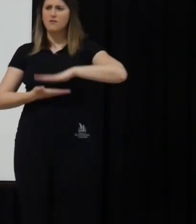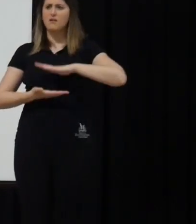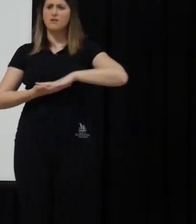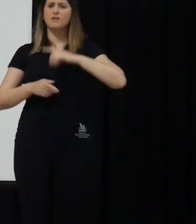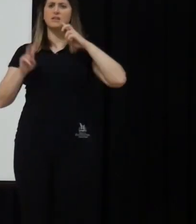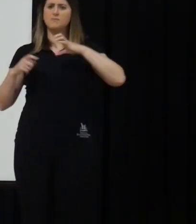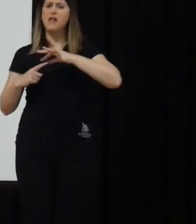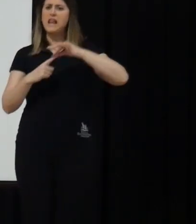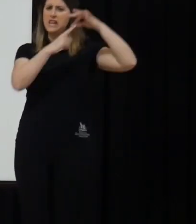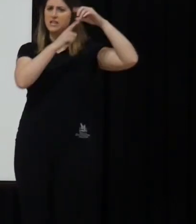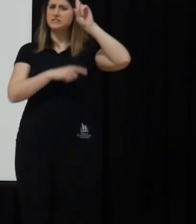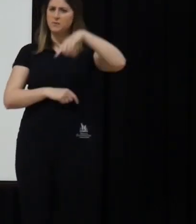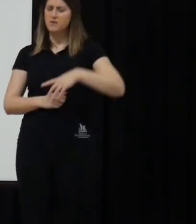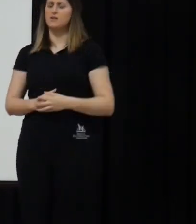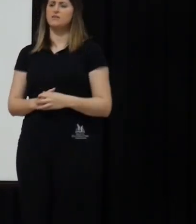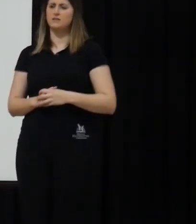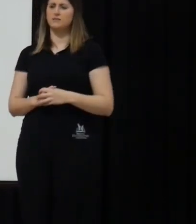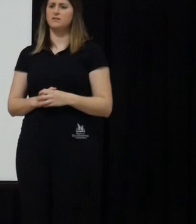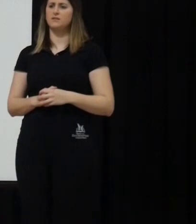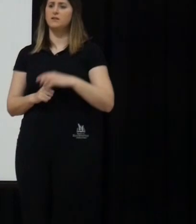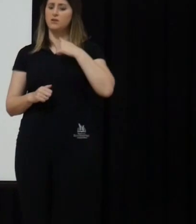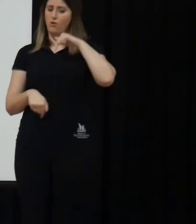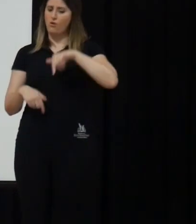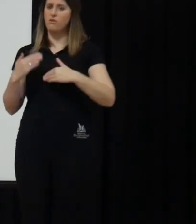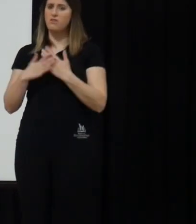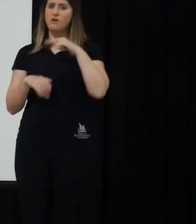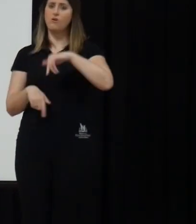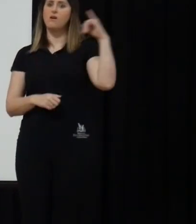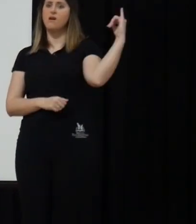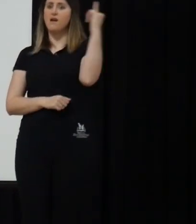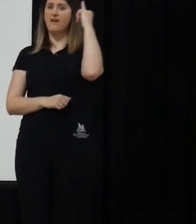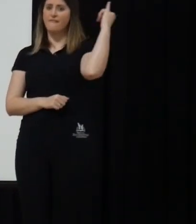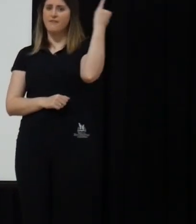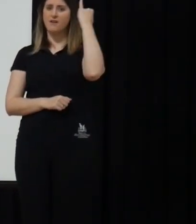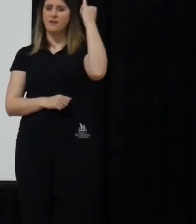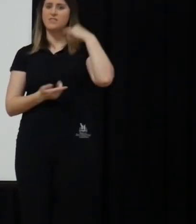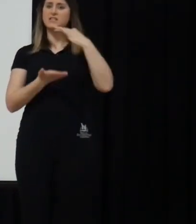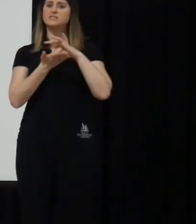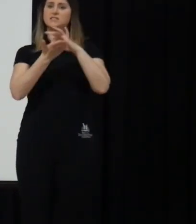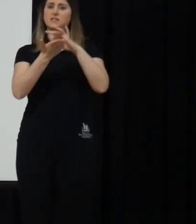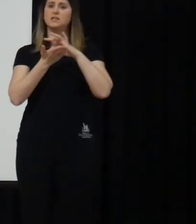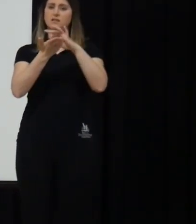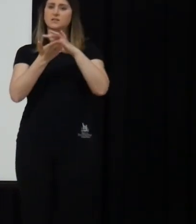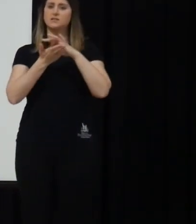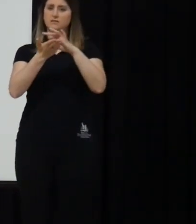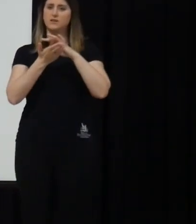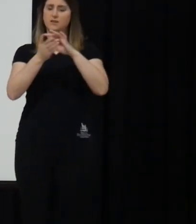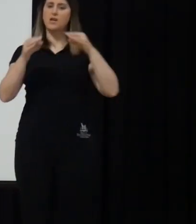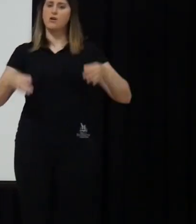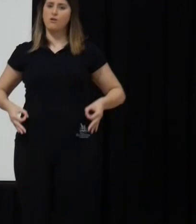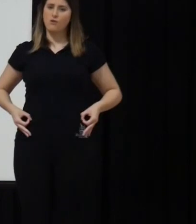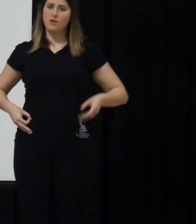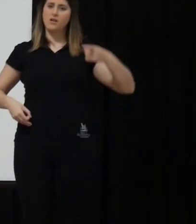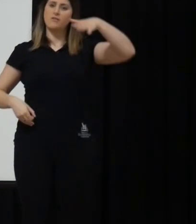de liderazgo, y hoy día es el jefe del servicio de obstetricia y ginecología de